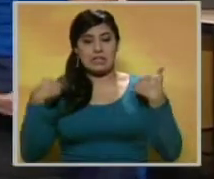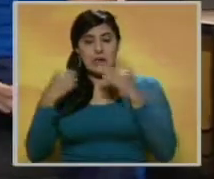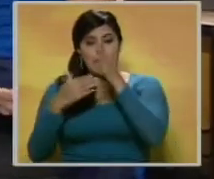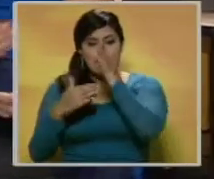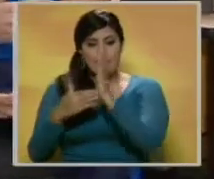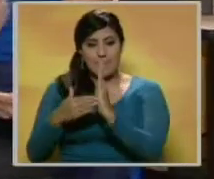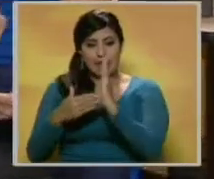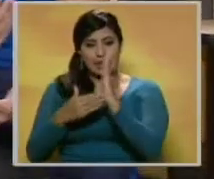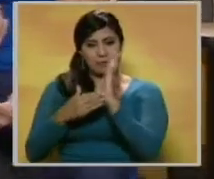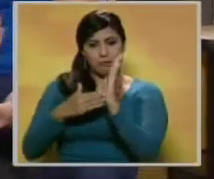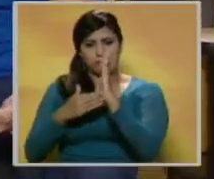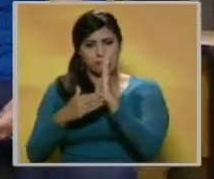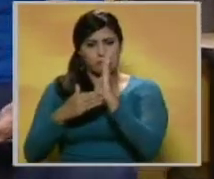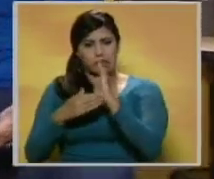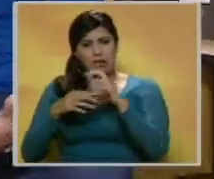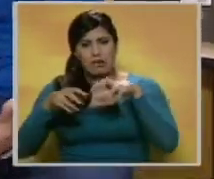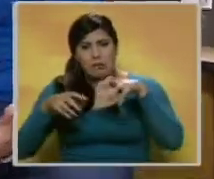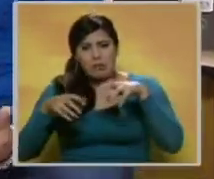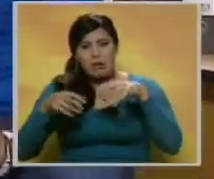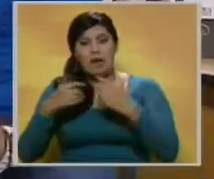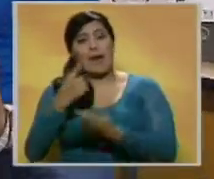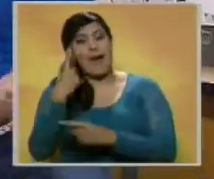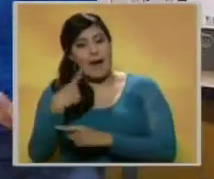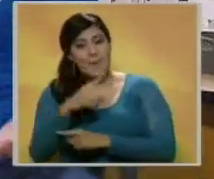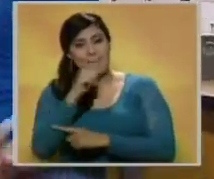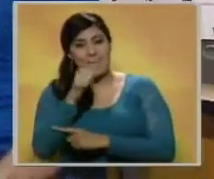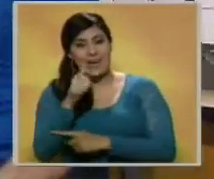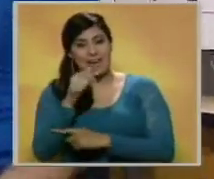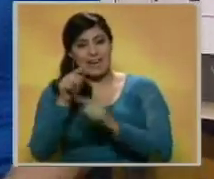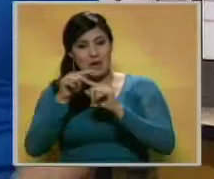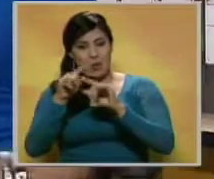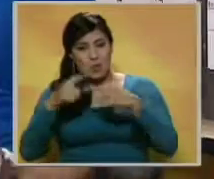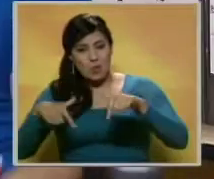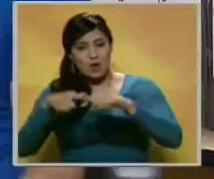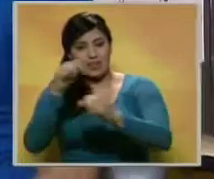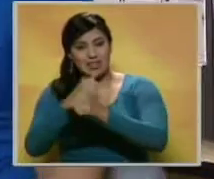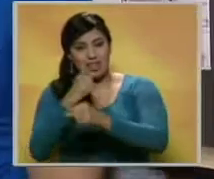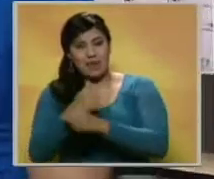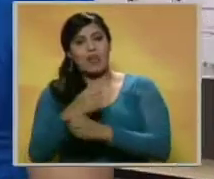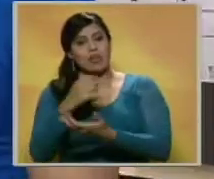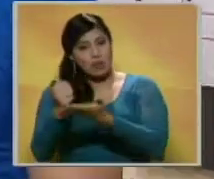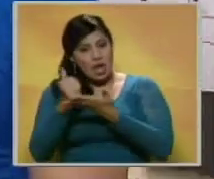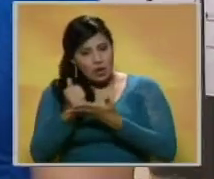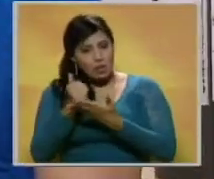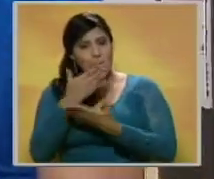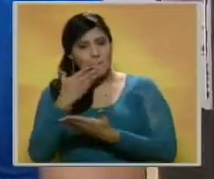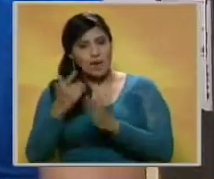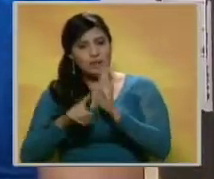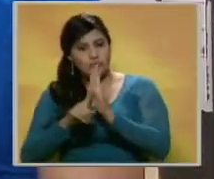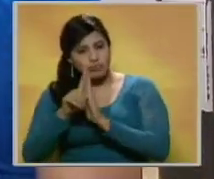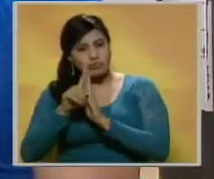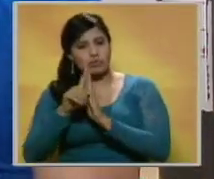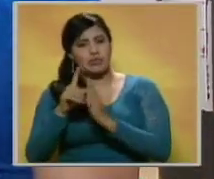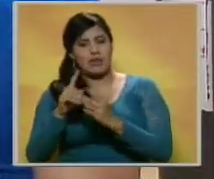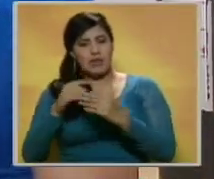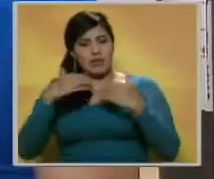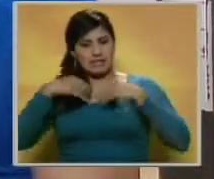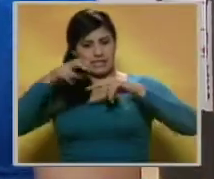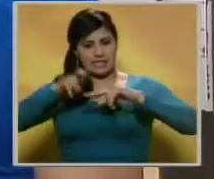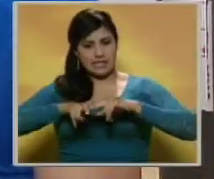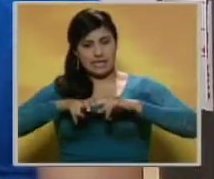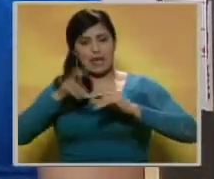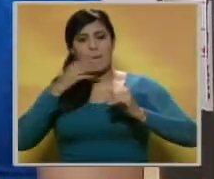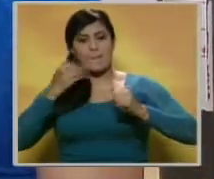nos obliga a veces ergonómicamente la zona en la cual estamos laborando, y eso nos va a ayudar muchísimo a mejorar nuestra postura